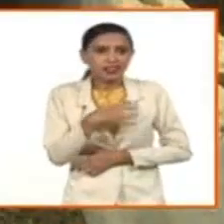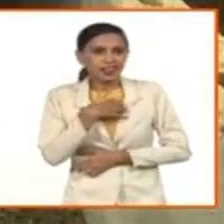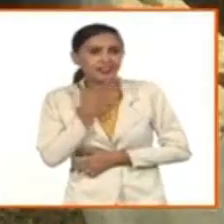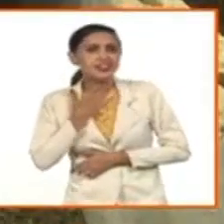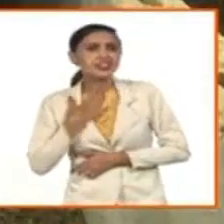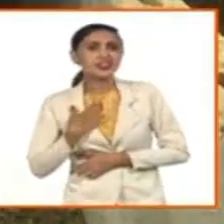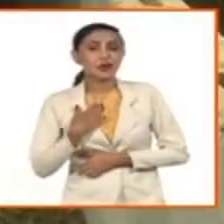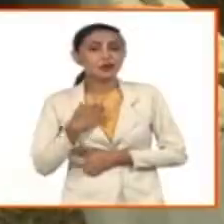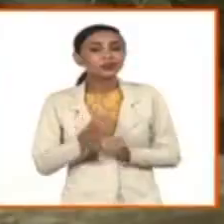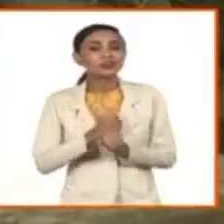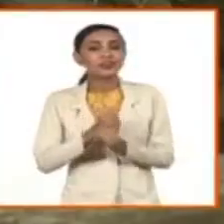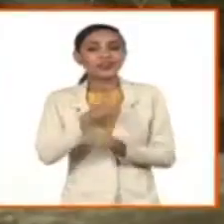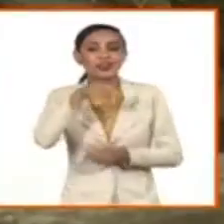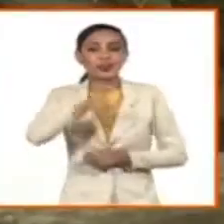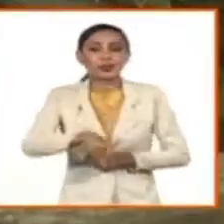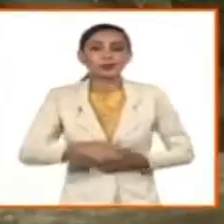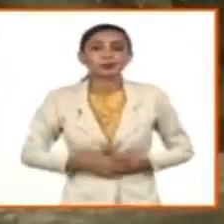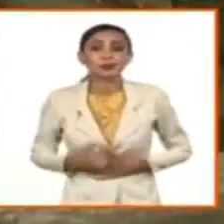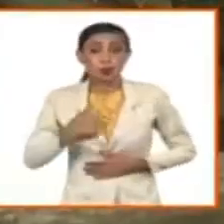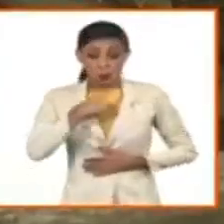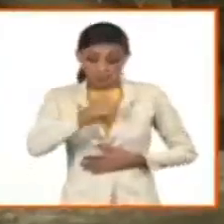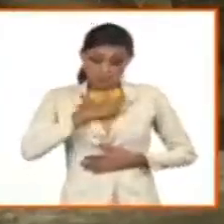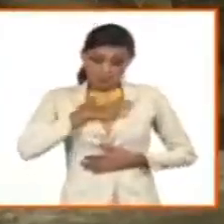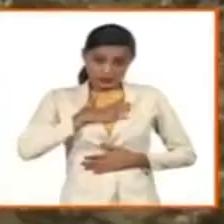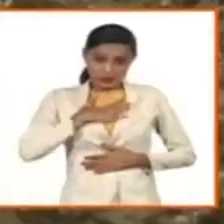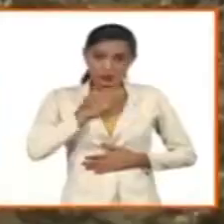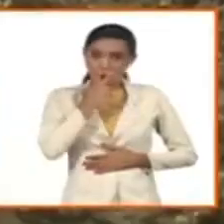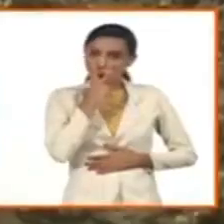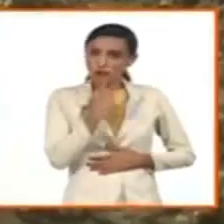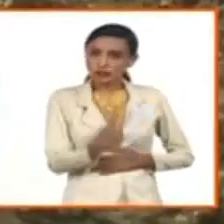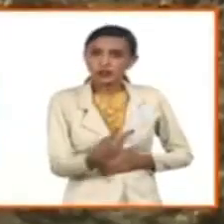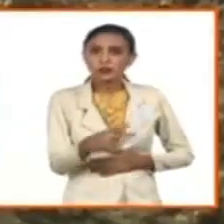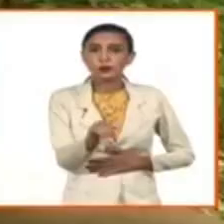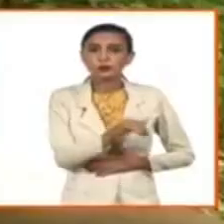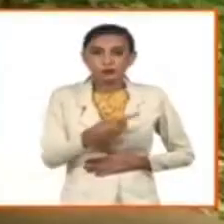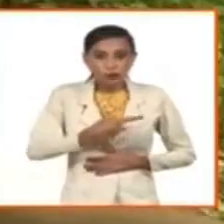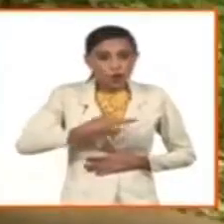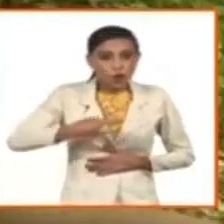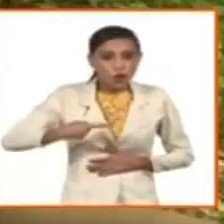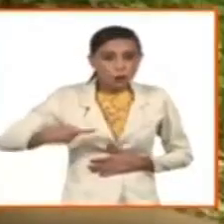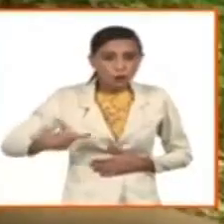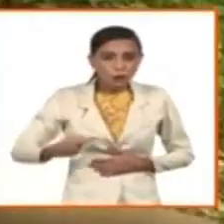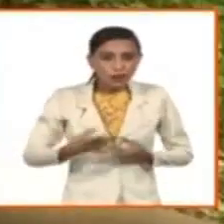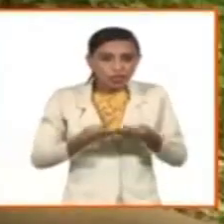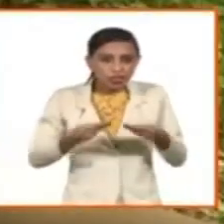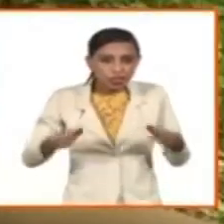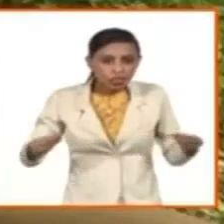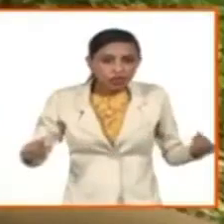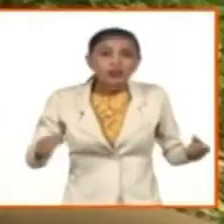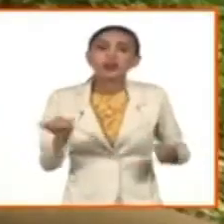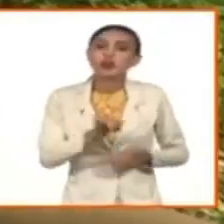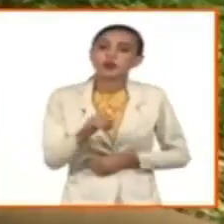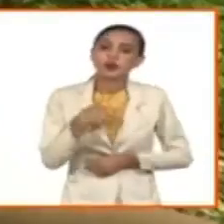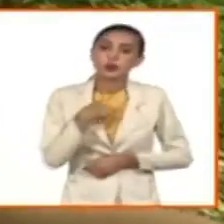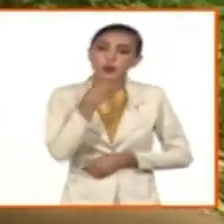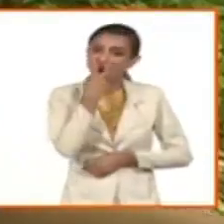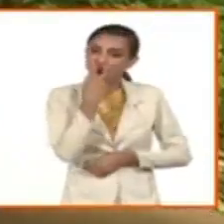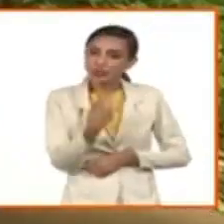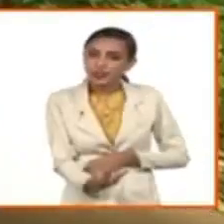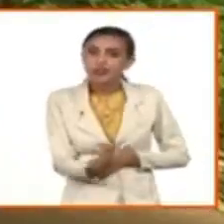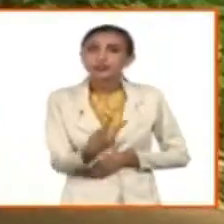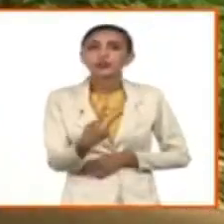profesión personalmente soy el que atiende de la lombricultura y llevo ese engranaje